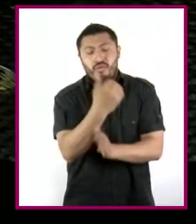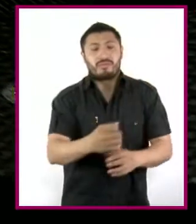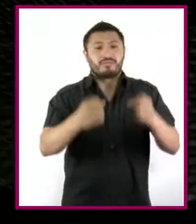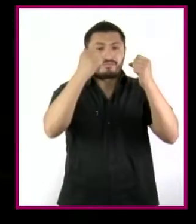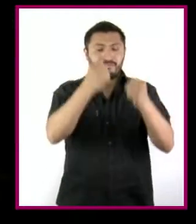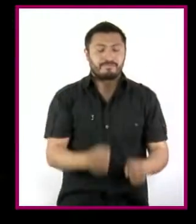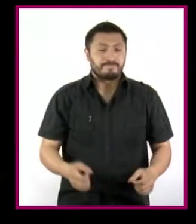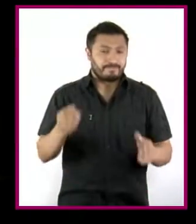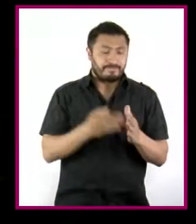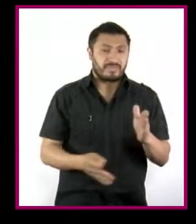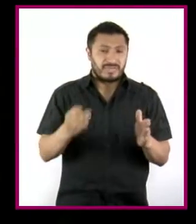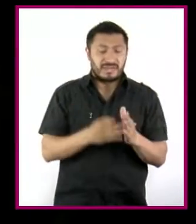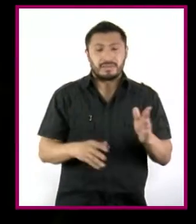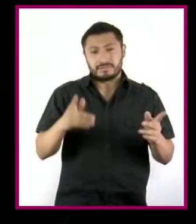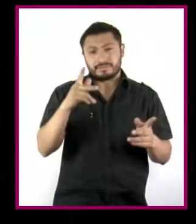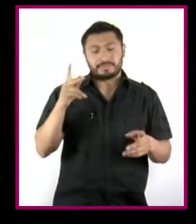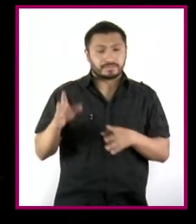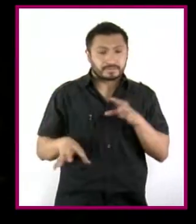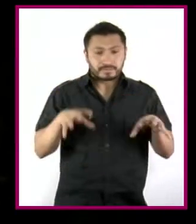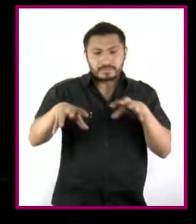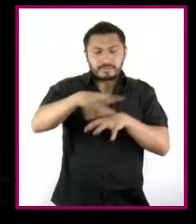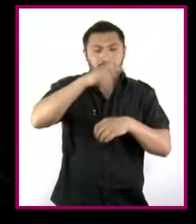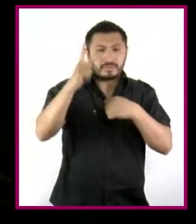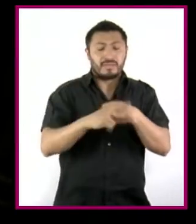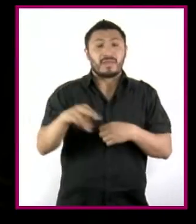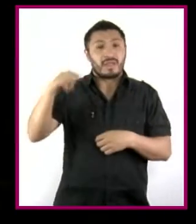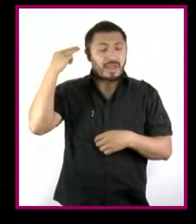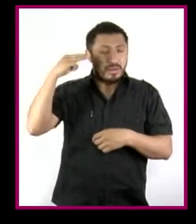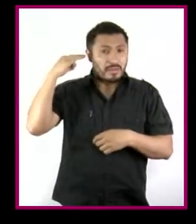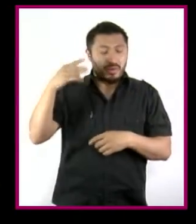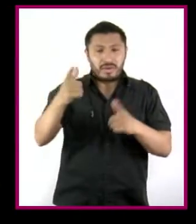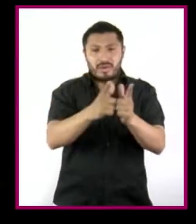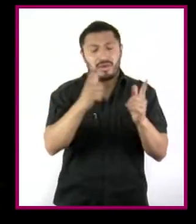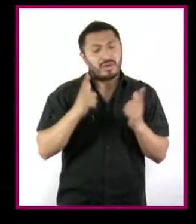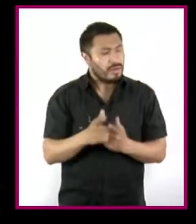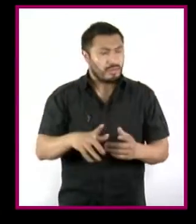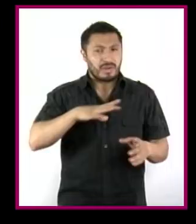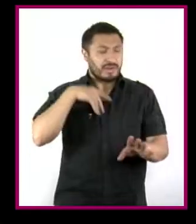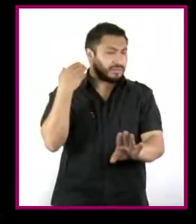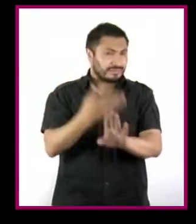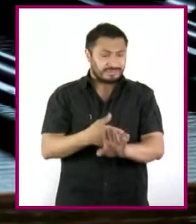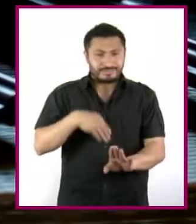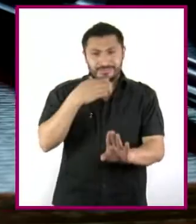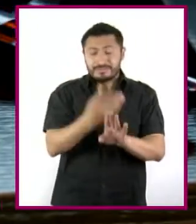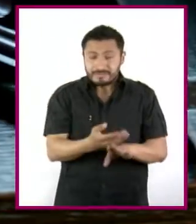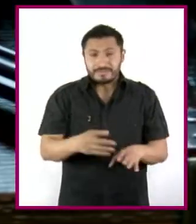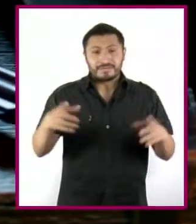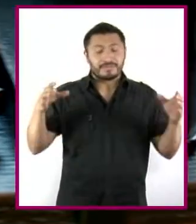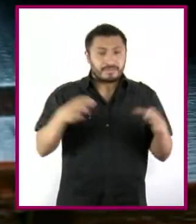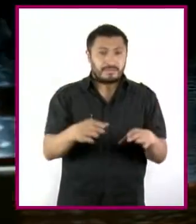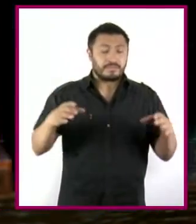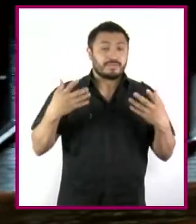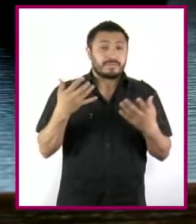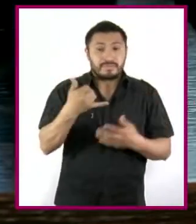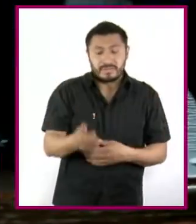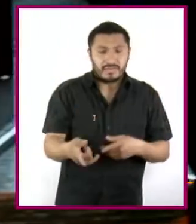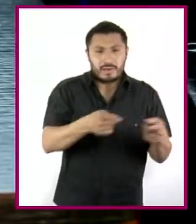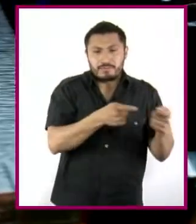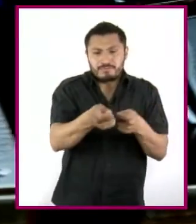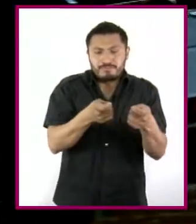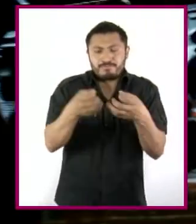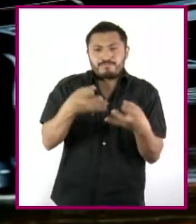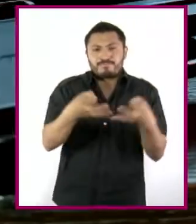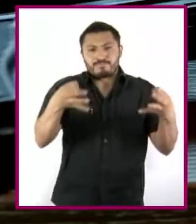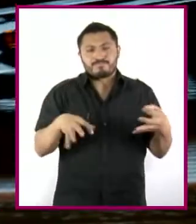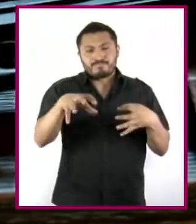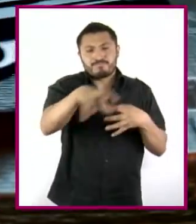de muchas poblaciones del país. En Michoacán, los grupos criminales desestabilizaron las estructuras comunitarias y tomaron el control de